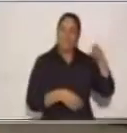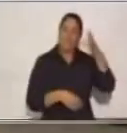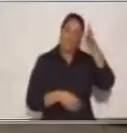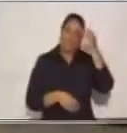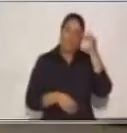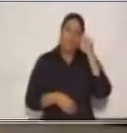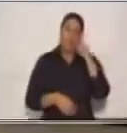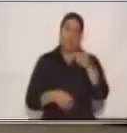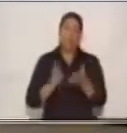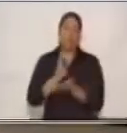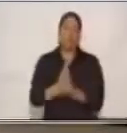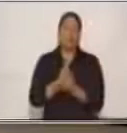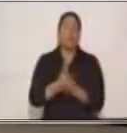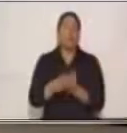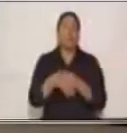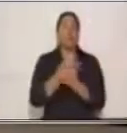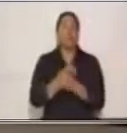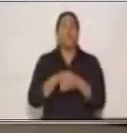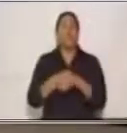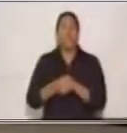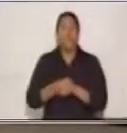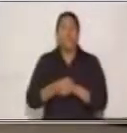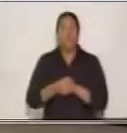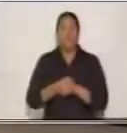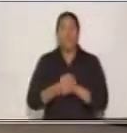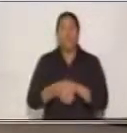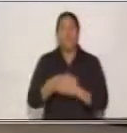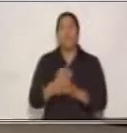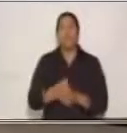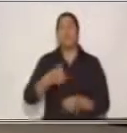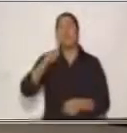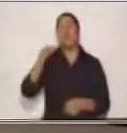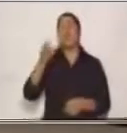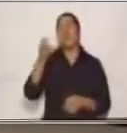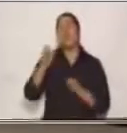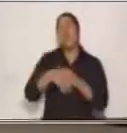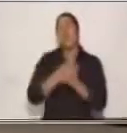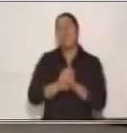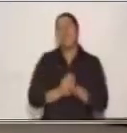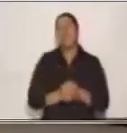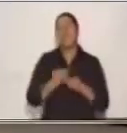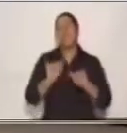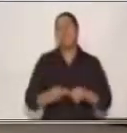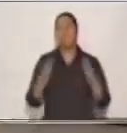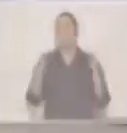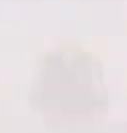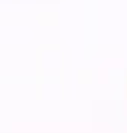recomendamos, lávate las manos con agua y jabón o gel, quédate en casa.